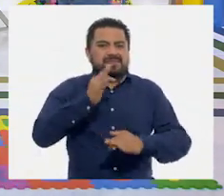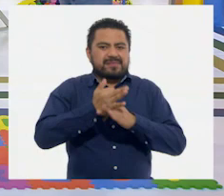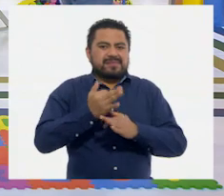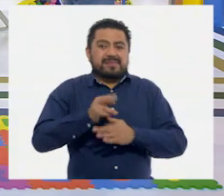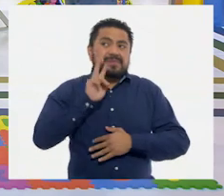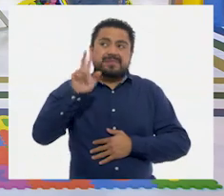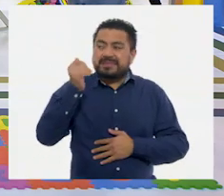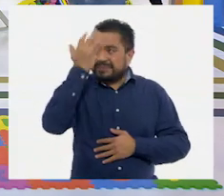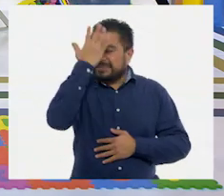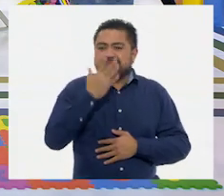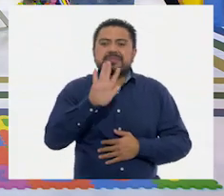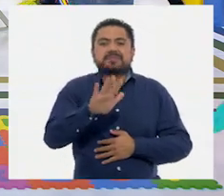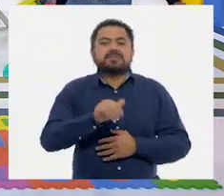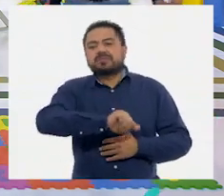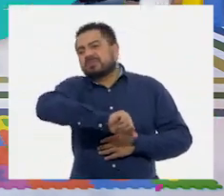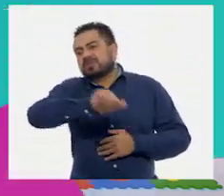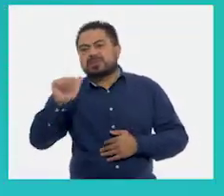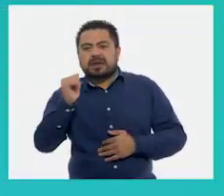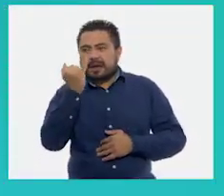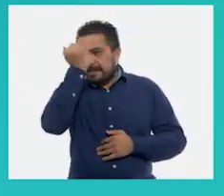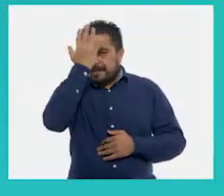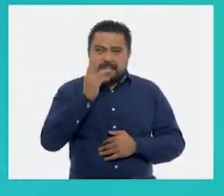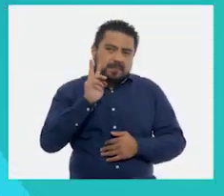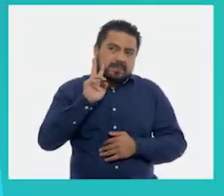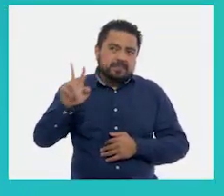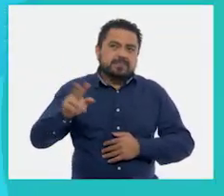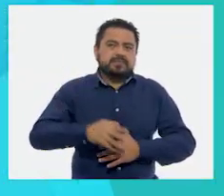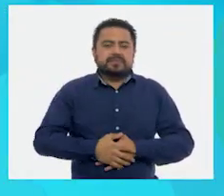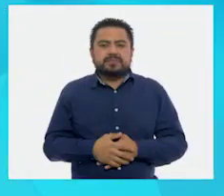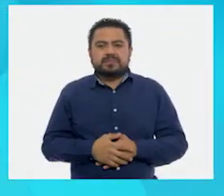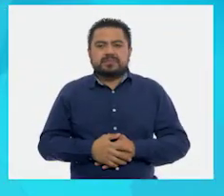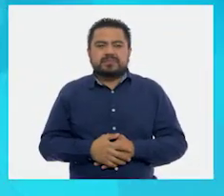estas imágenes. Vamos con la siguiente imagen.